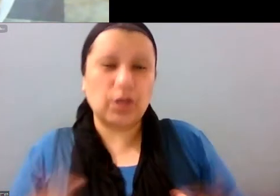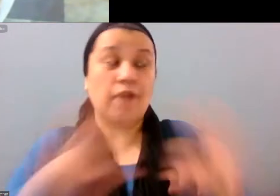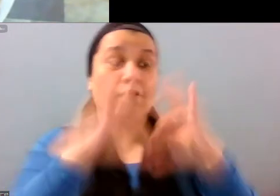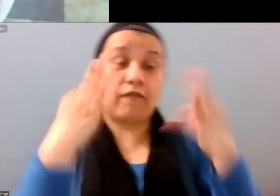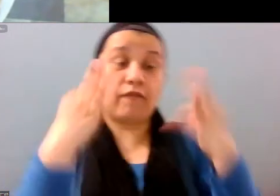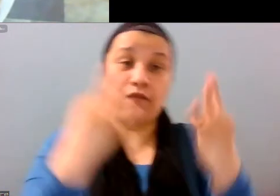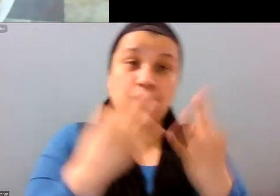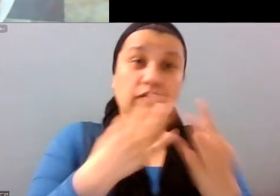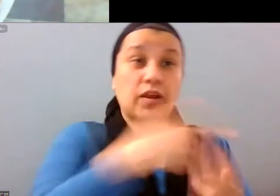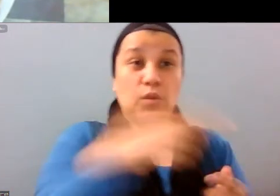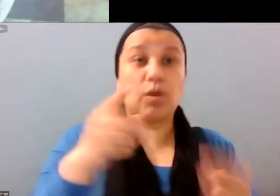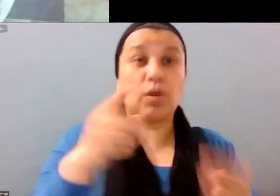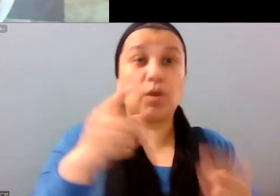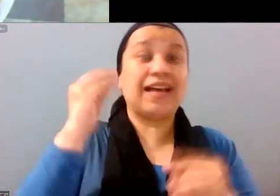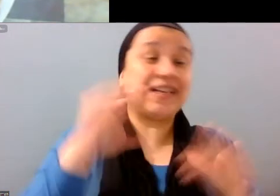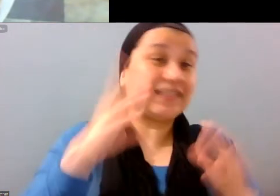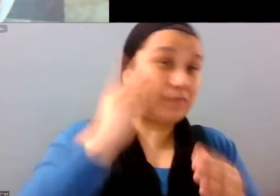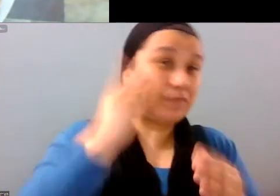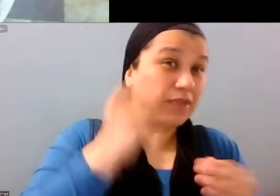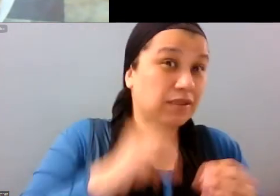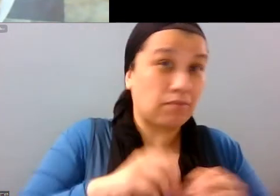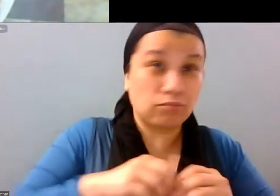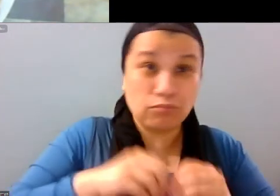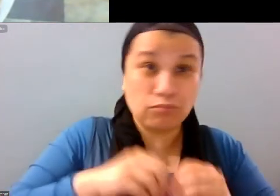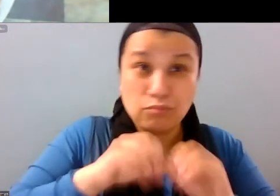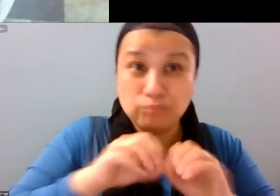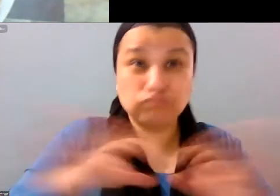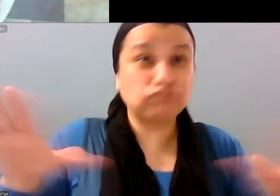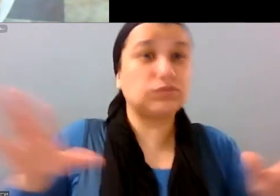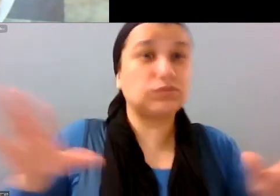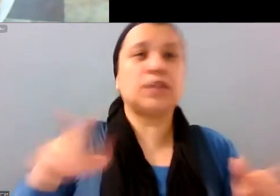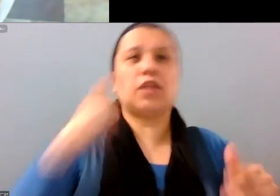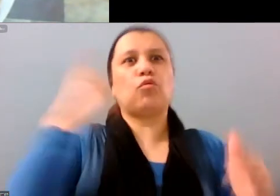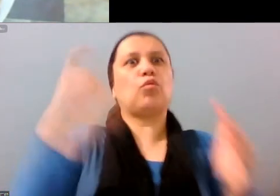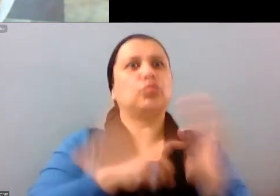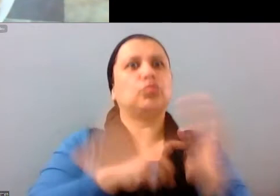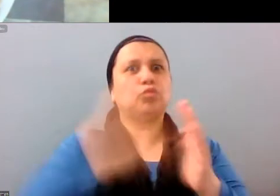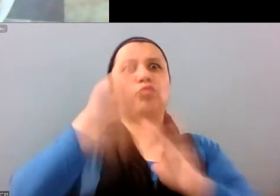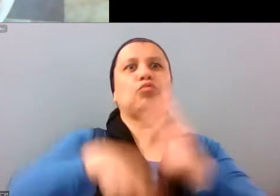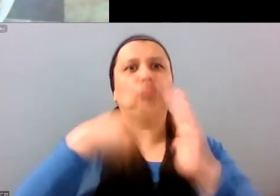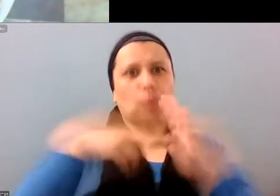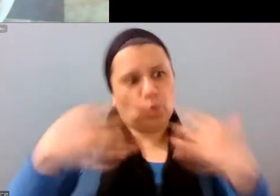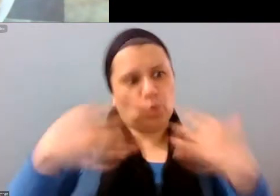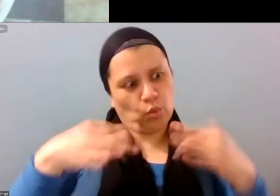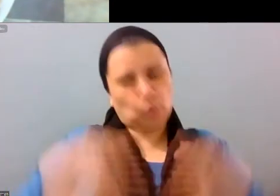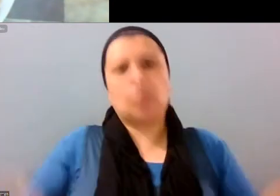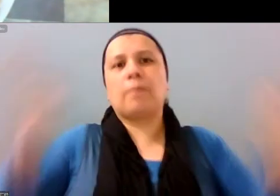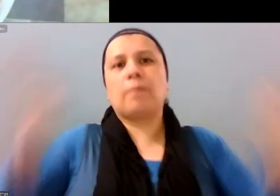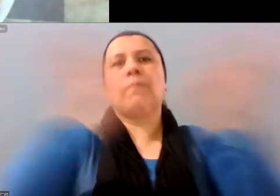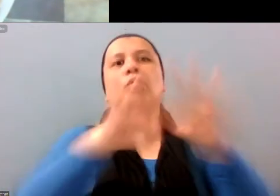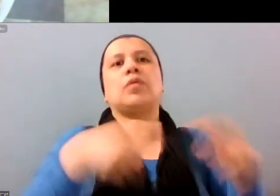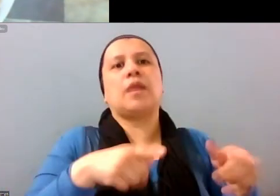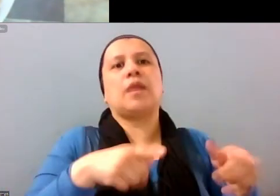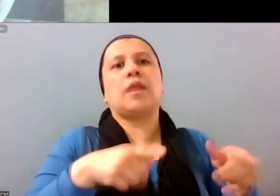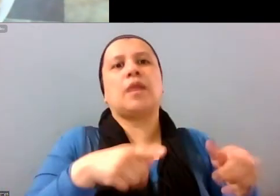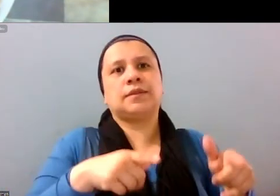experiencia muy amplia ya hoy por hoy han reconocido su rol y lo importante y la diferencia que hace en el proceso de aprendizaje